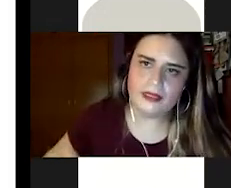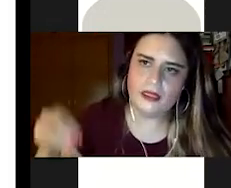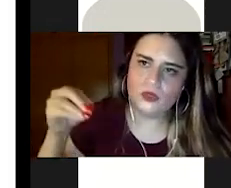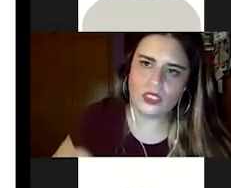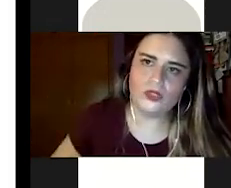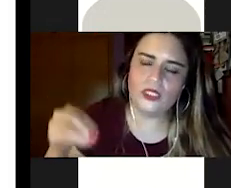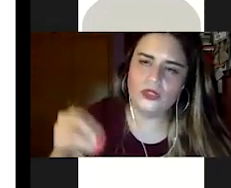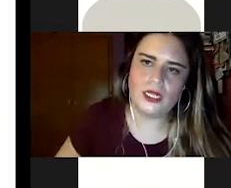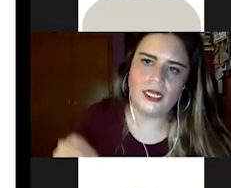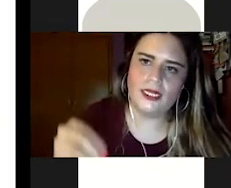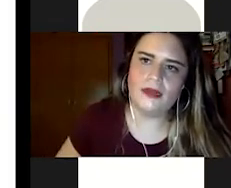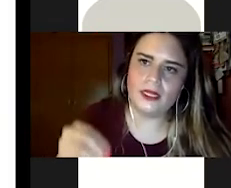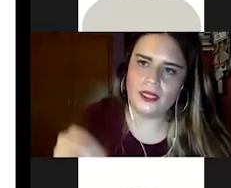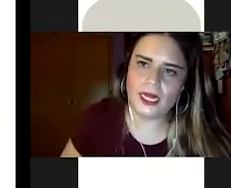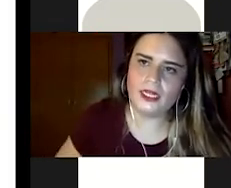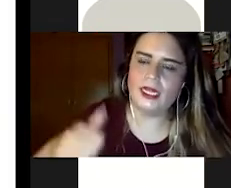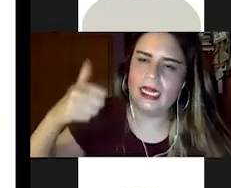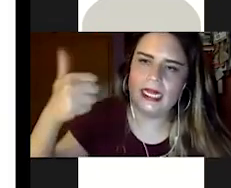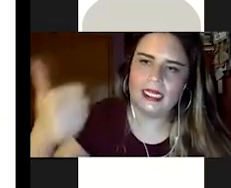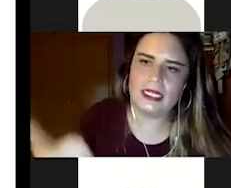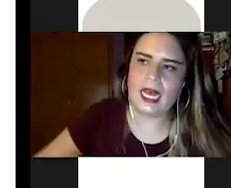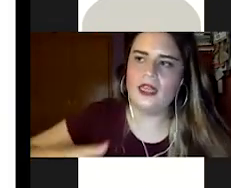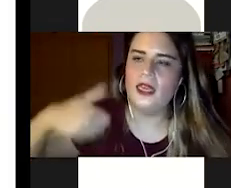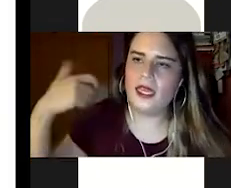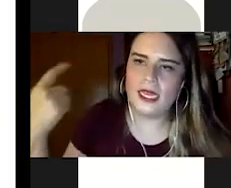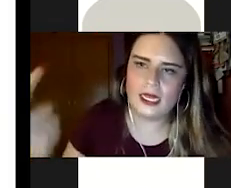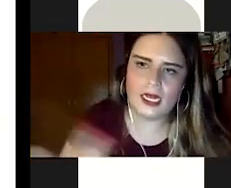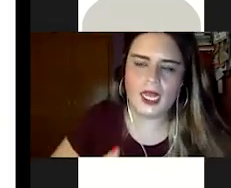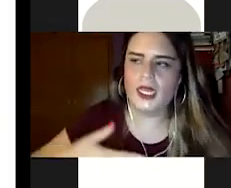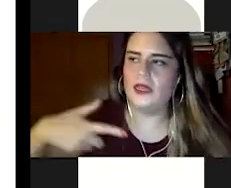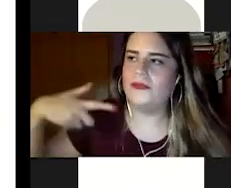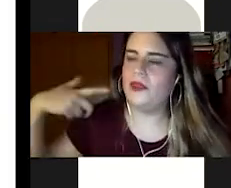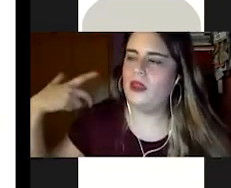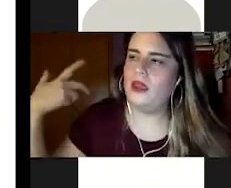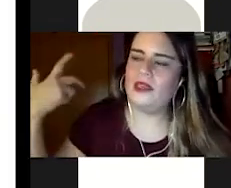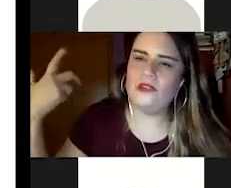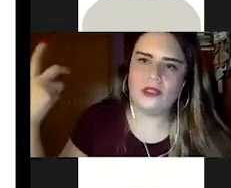parte del Consejo Nacional de Agenda 2030, el SAT, el INEGI,